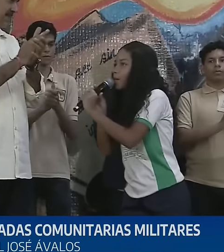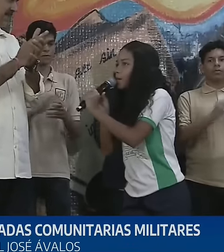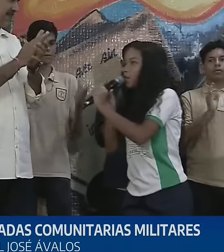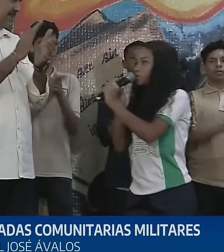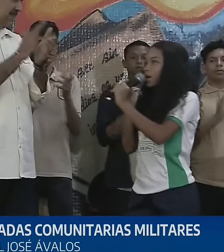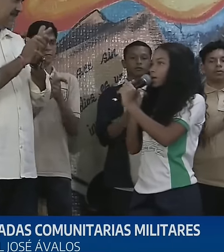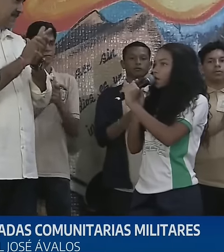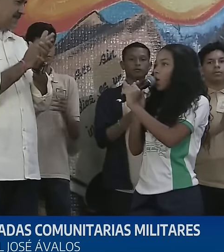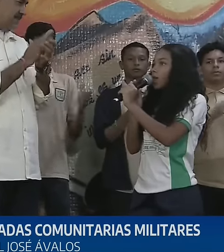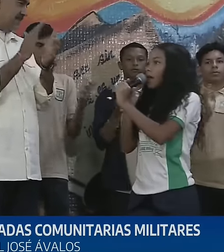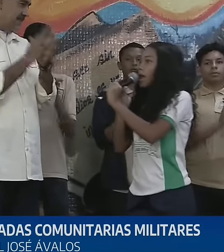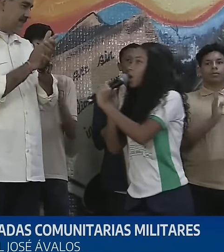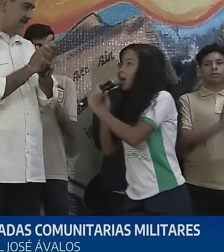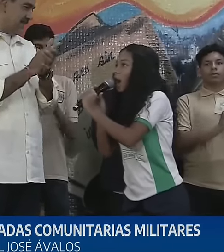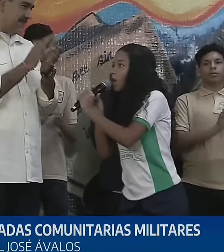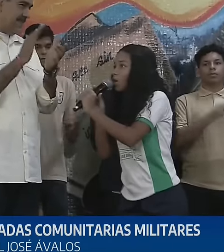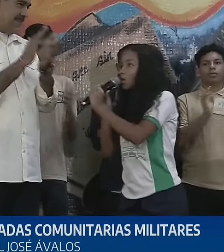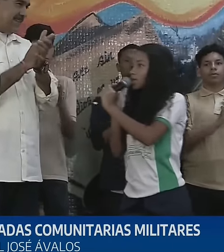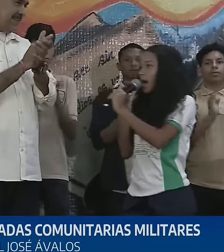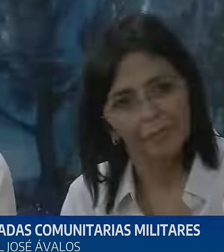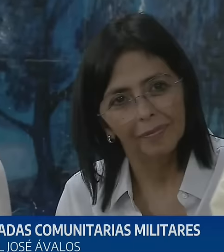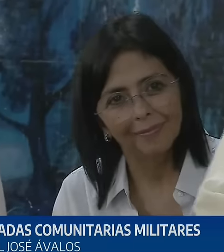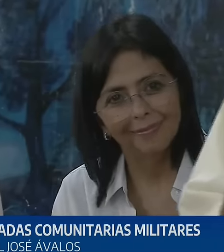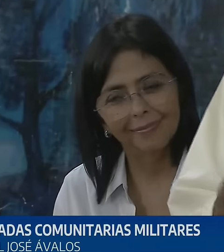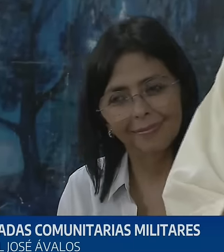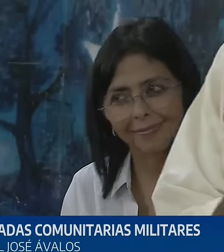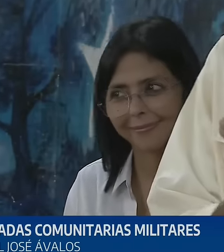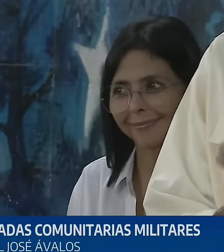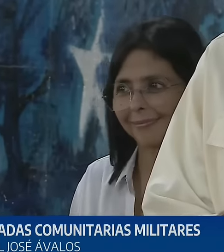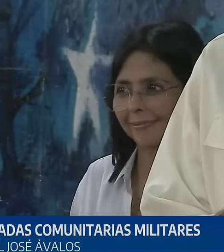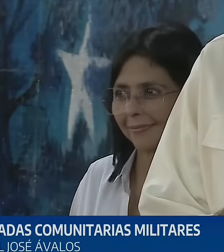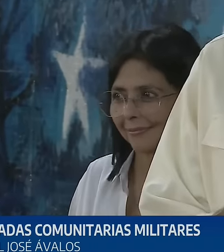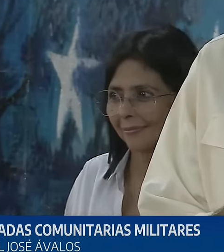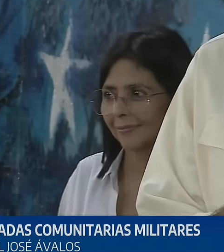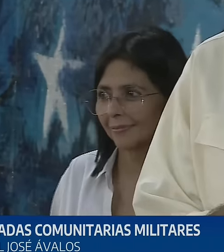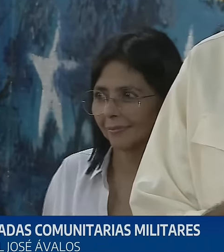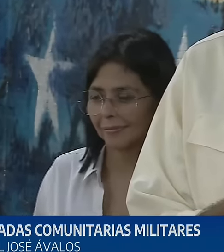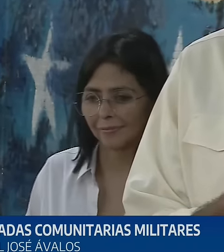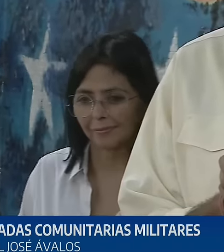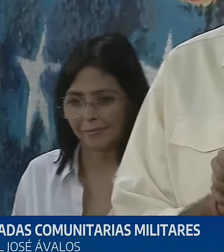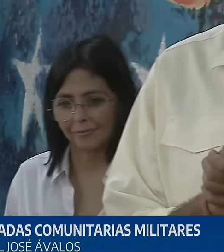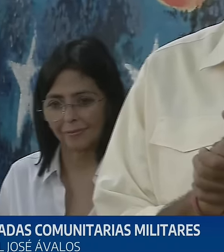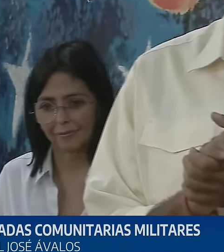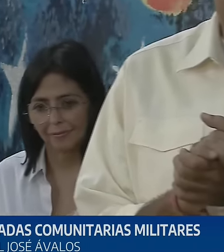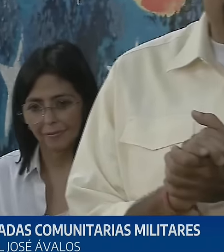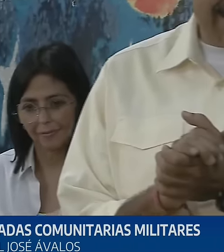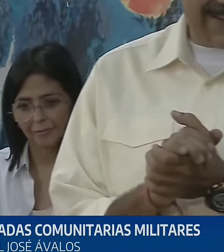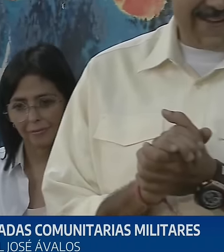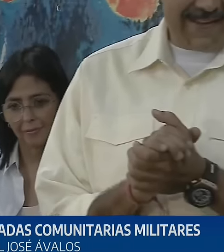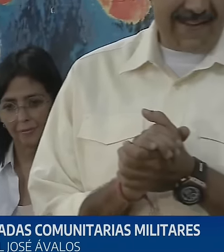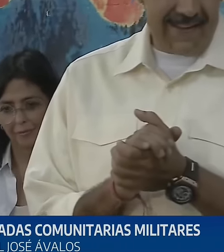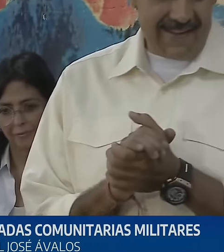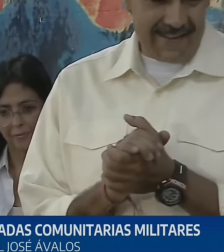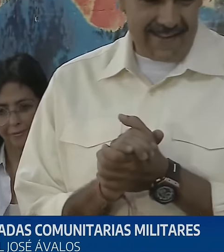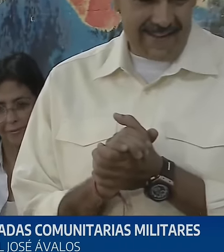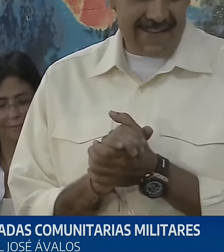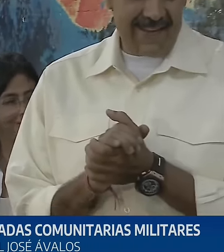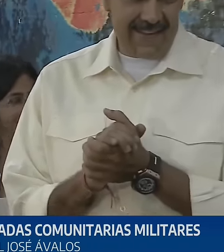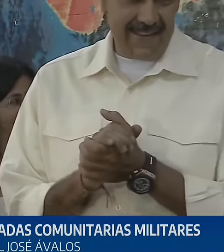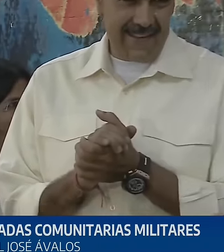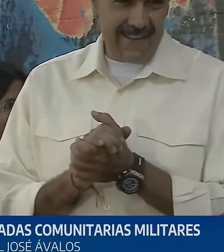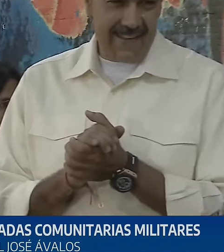anda siempre muy contento de la roca Los rosales de los paramos al viento y que una mujer ingrata de